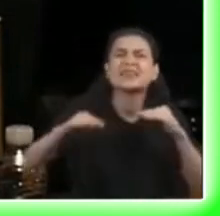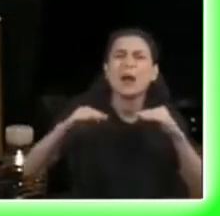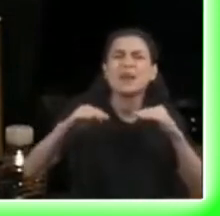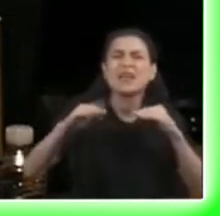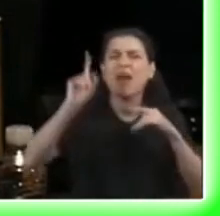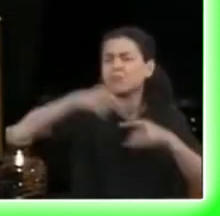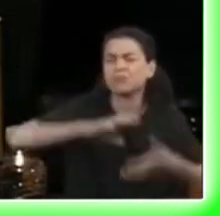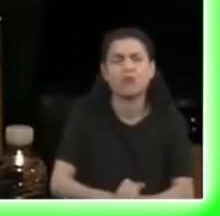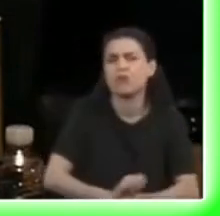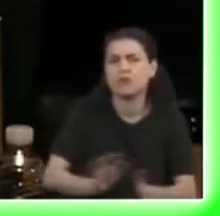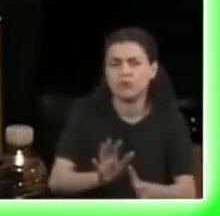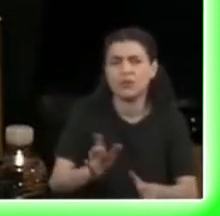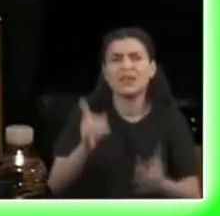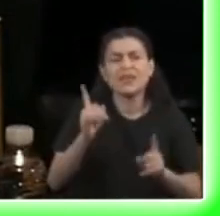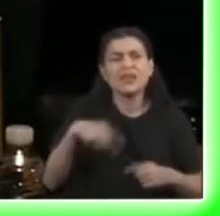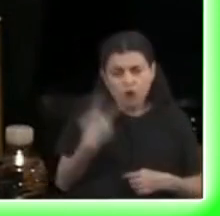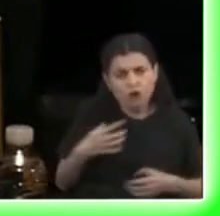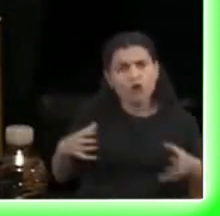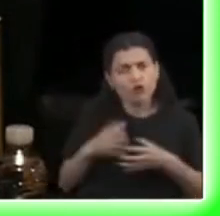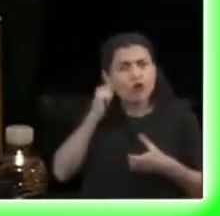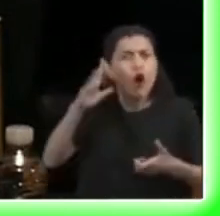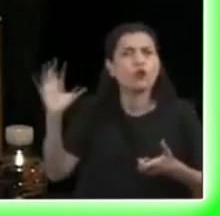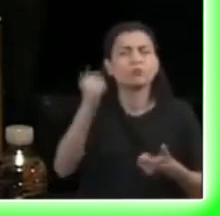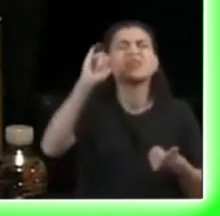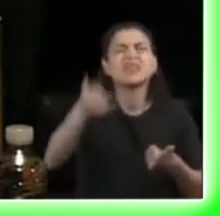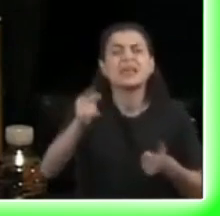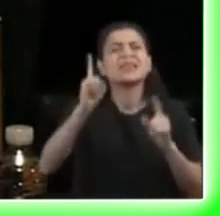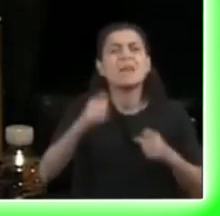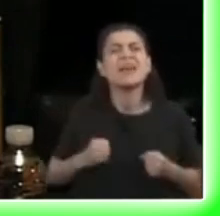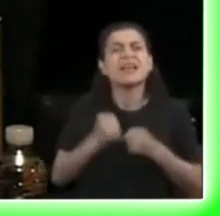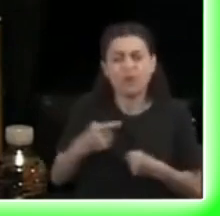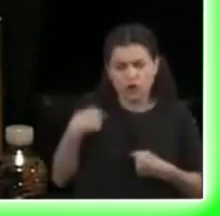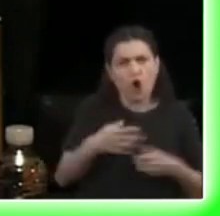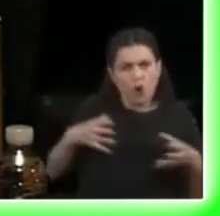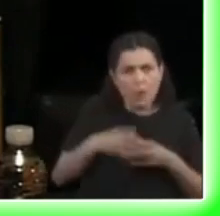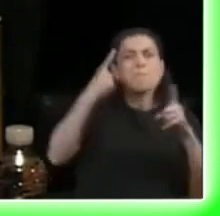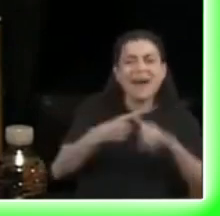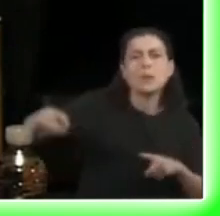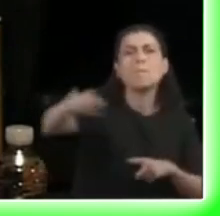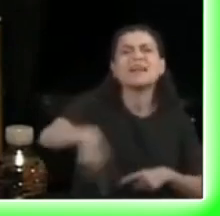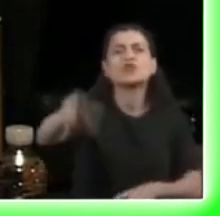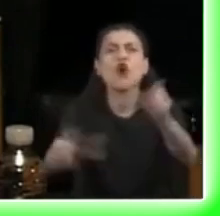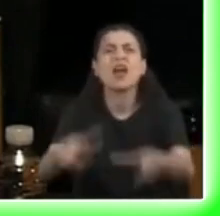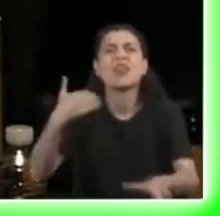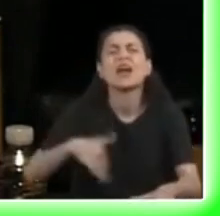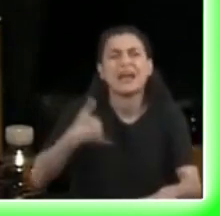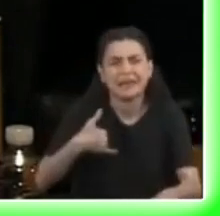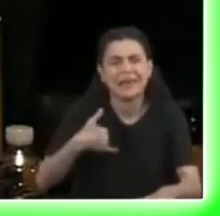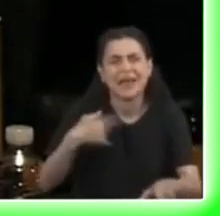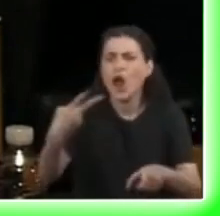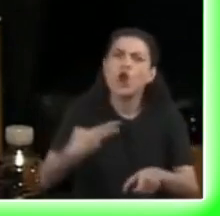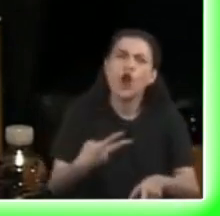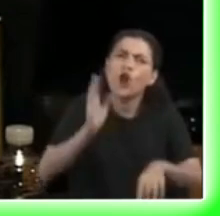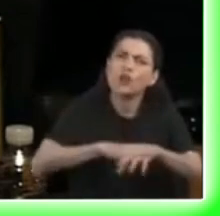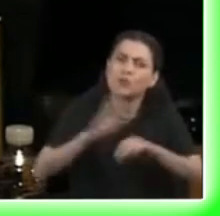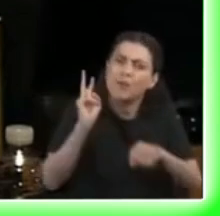esforzado tanto, porque esto que hemos logrado es un esfuerzo de todos los argentinos y por ende debemos cuidarlo con uñas